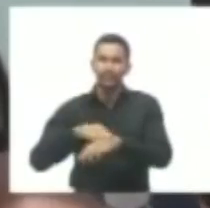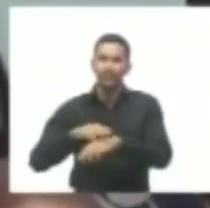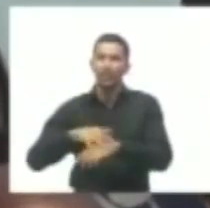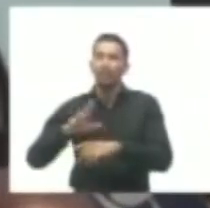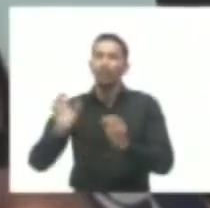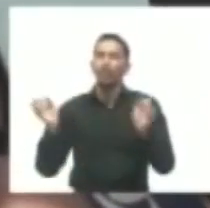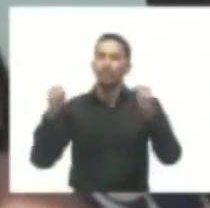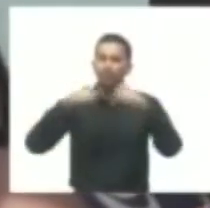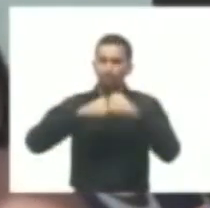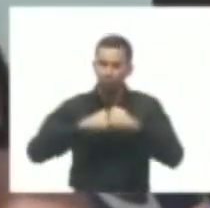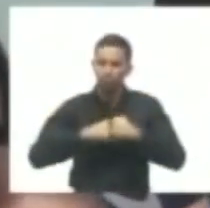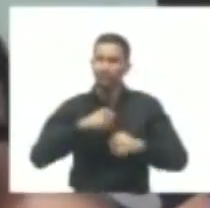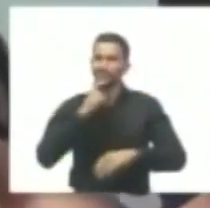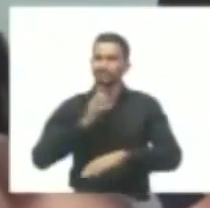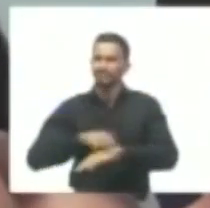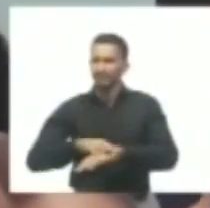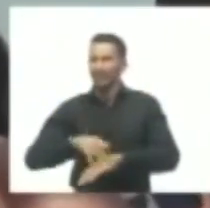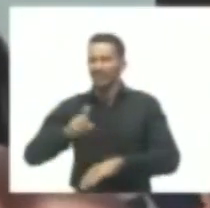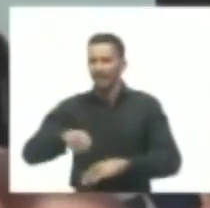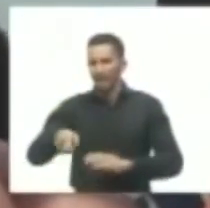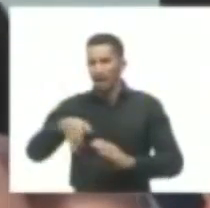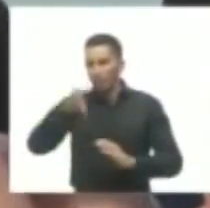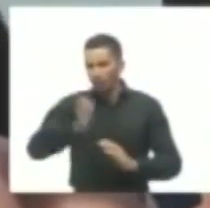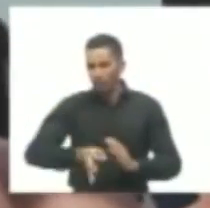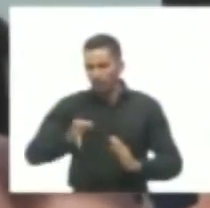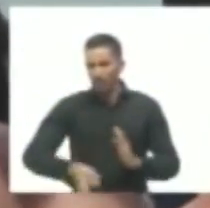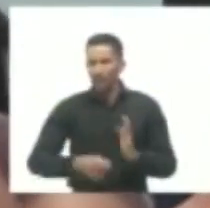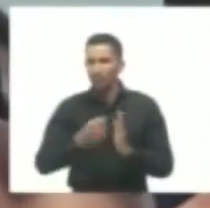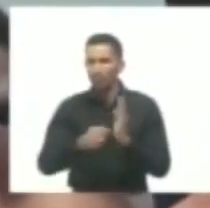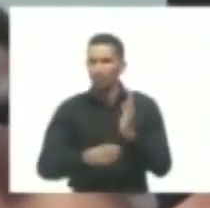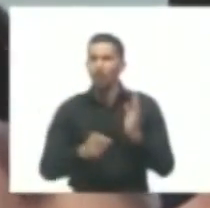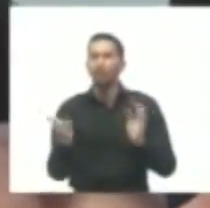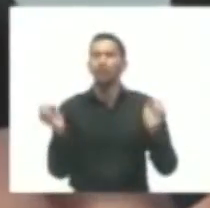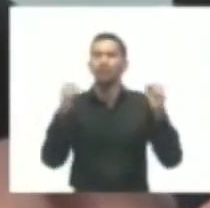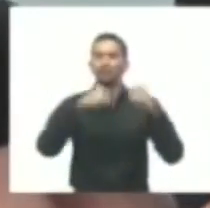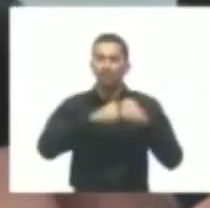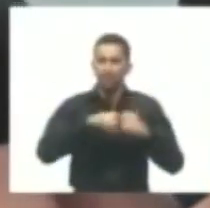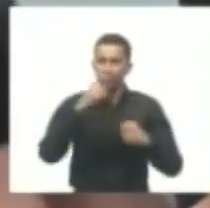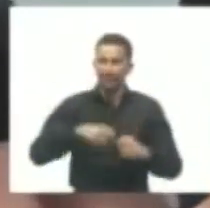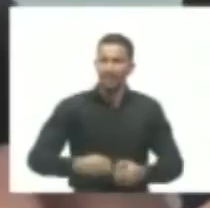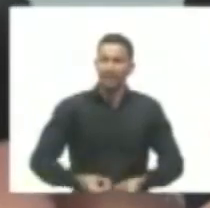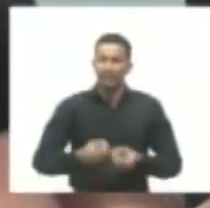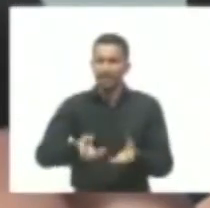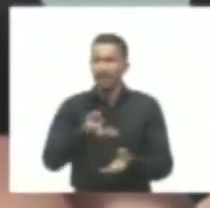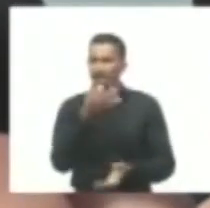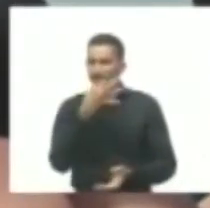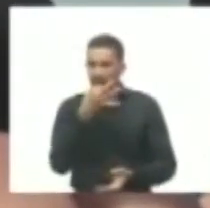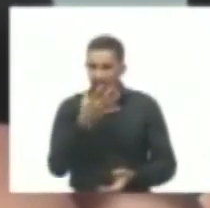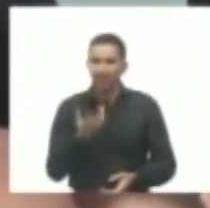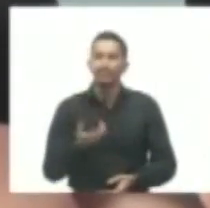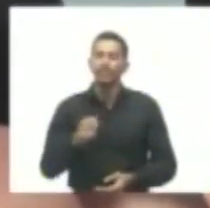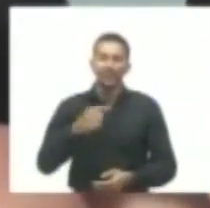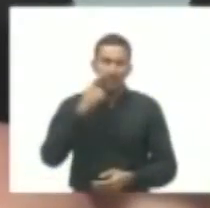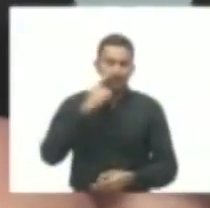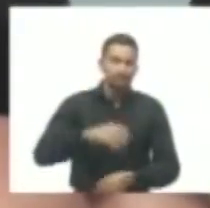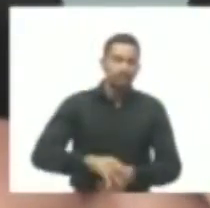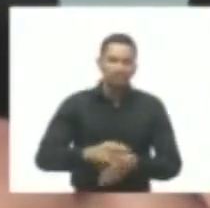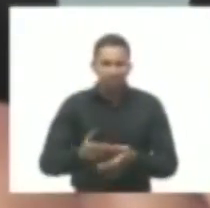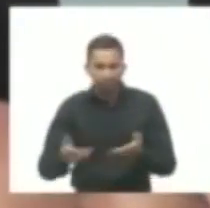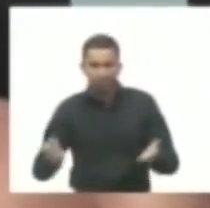fiduciaria sino al consorcio, para que cumpla cabalidad el contrato, entregue medicamentos, haga las remisiones de